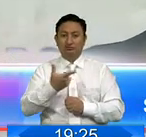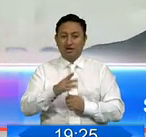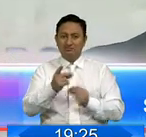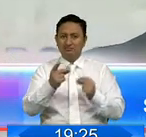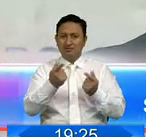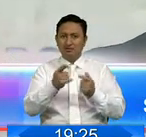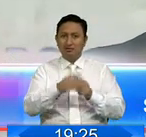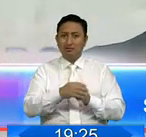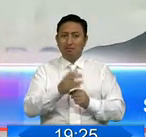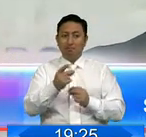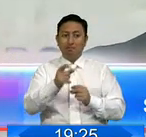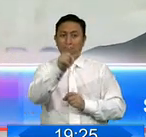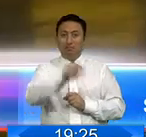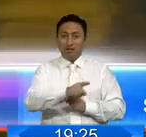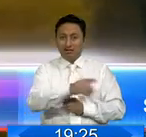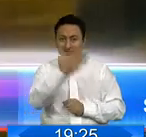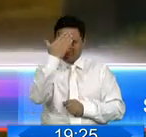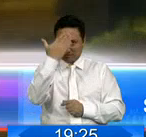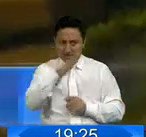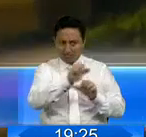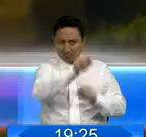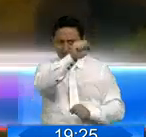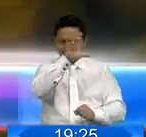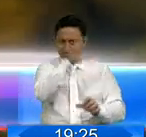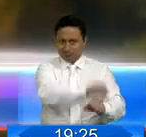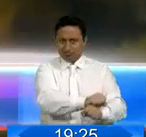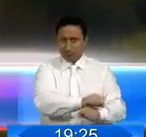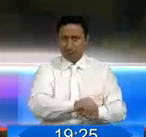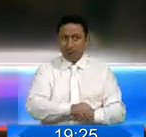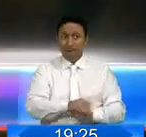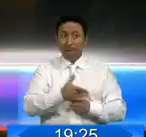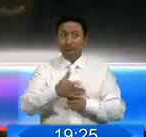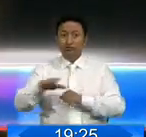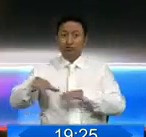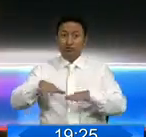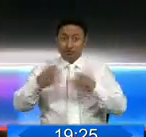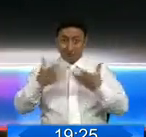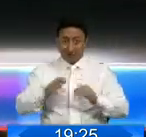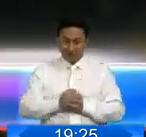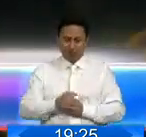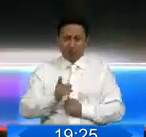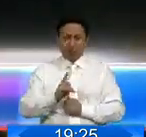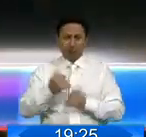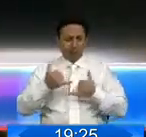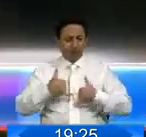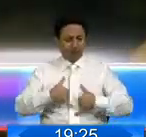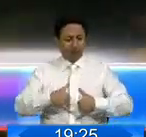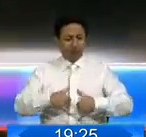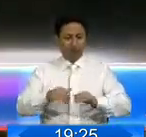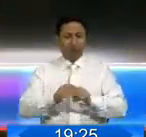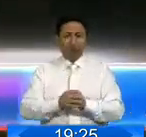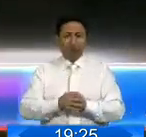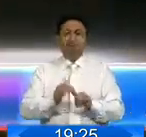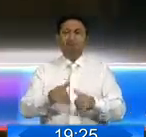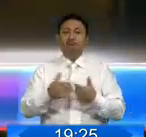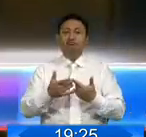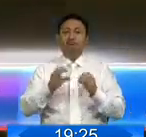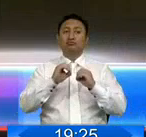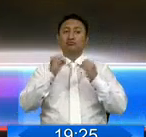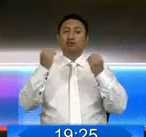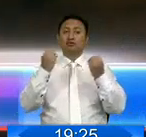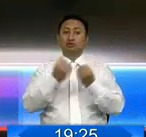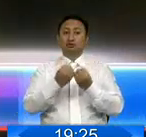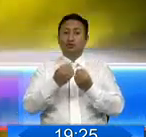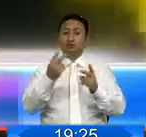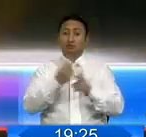como en la rapidez a la hora de trabajar. El trabajo coordinado no se termina, los resultados han sido positivos, buscan acabar con redes que